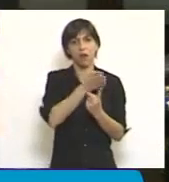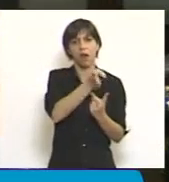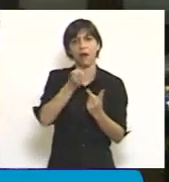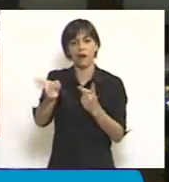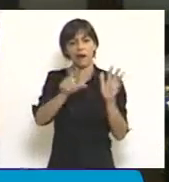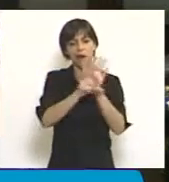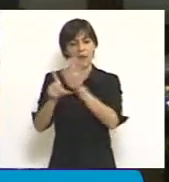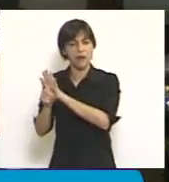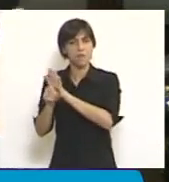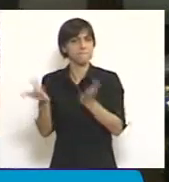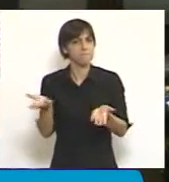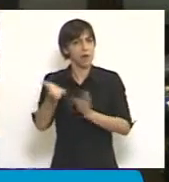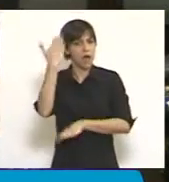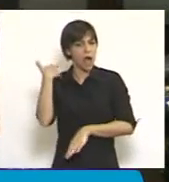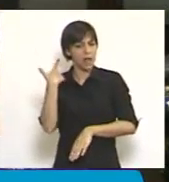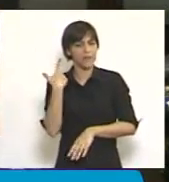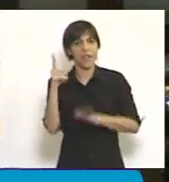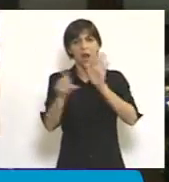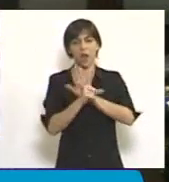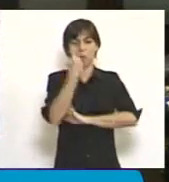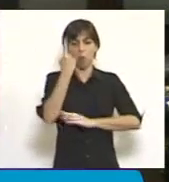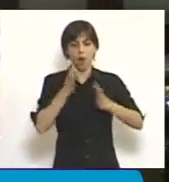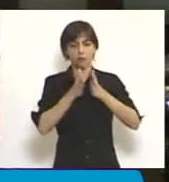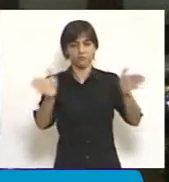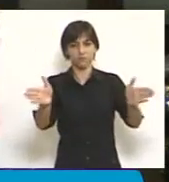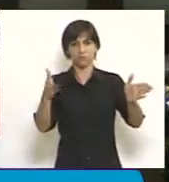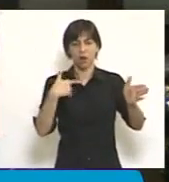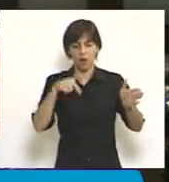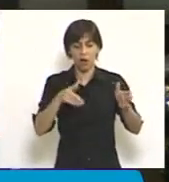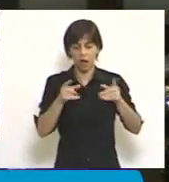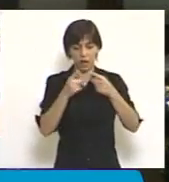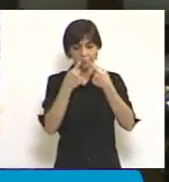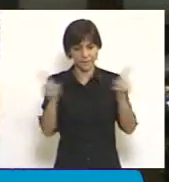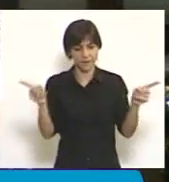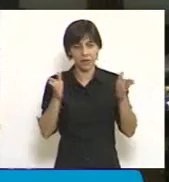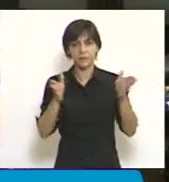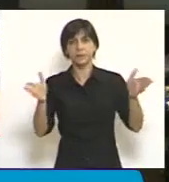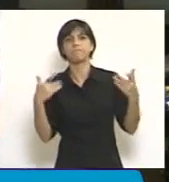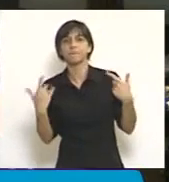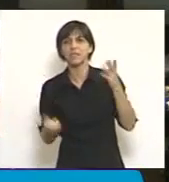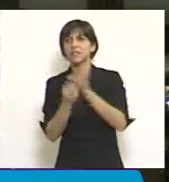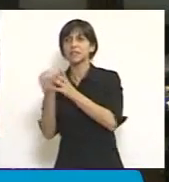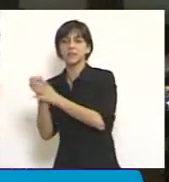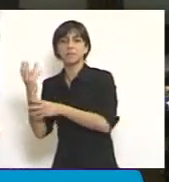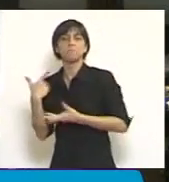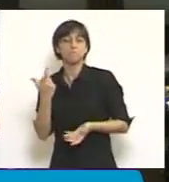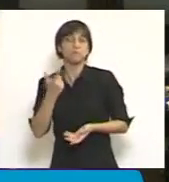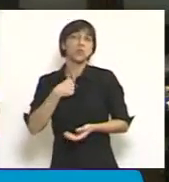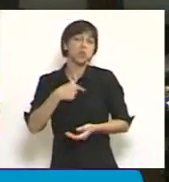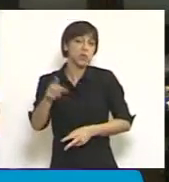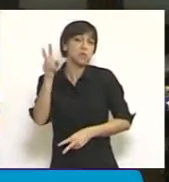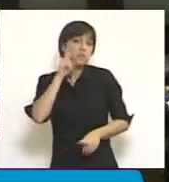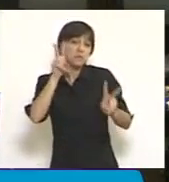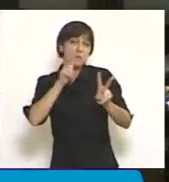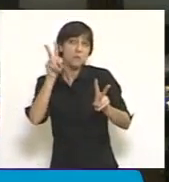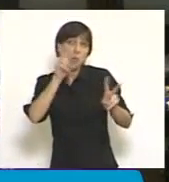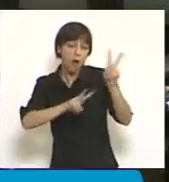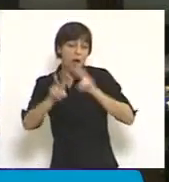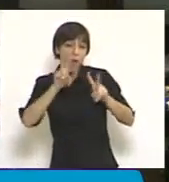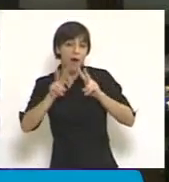leyes diferentes, leyes distintas, una para la Procuración General y otra para el Ministerio Público de la Defensa. Y la verdad que cuando